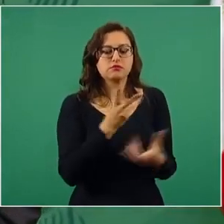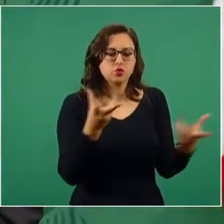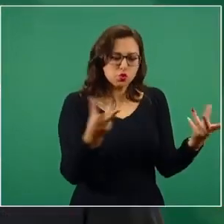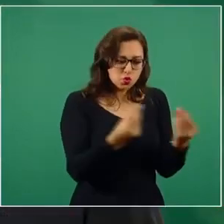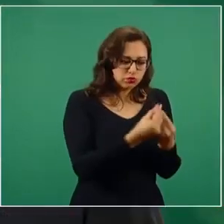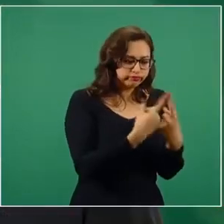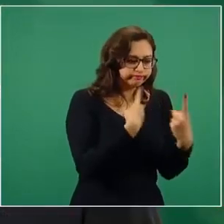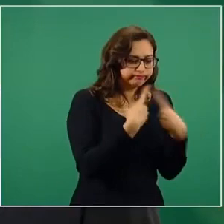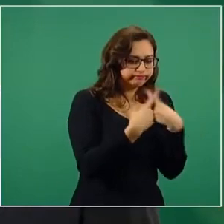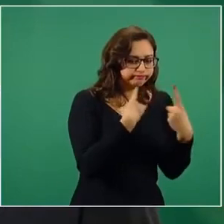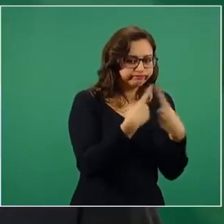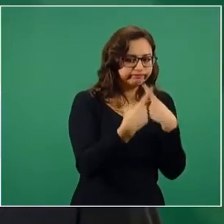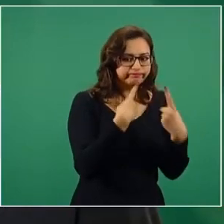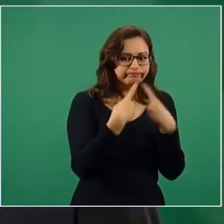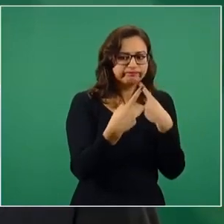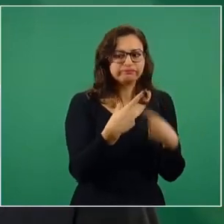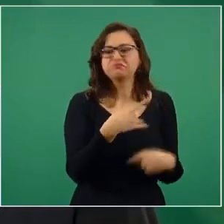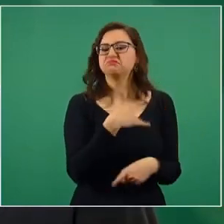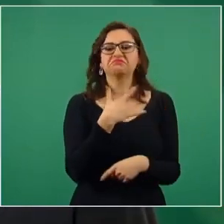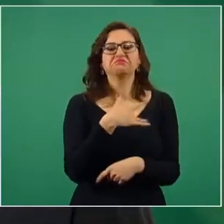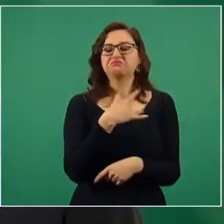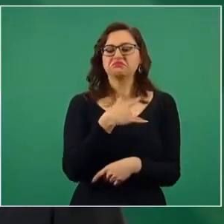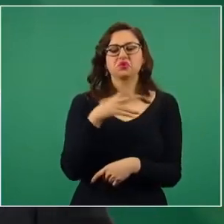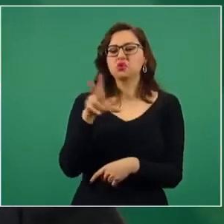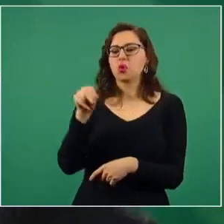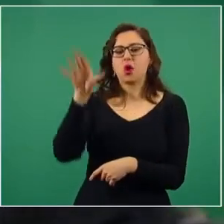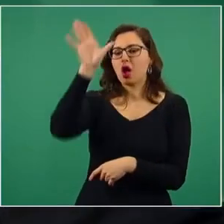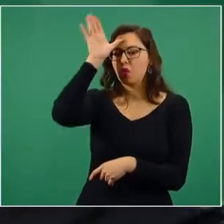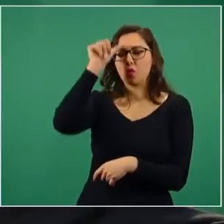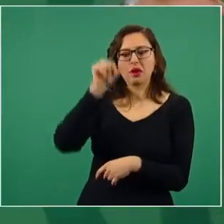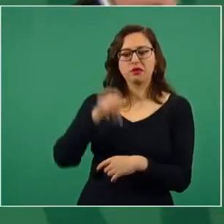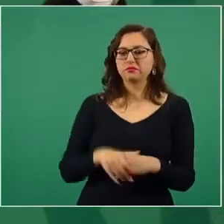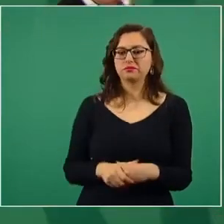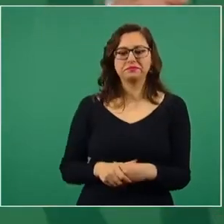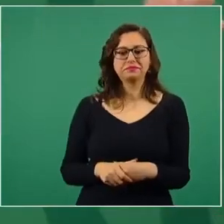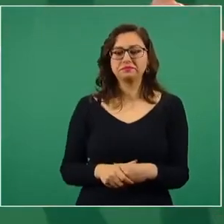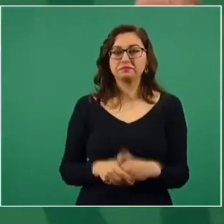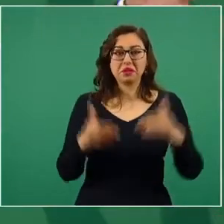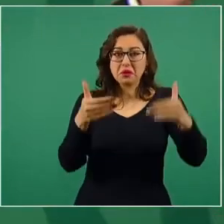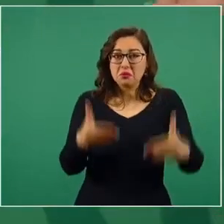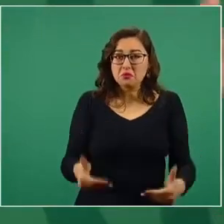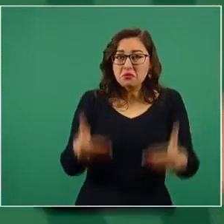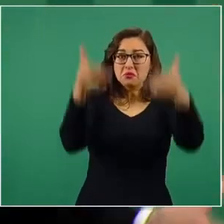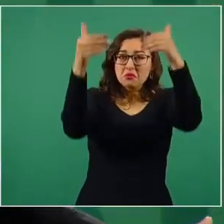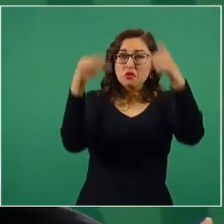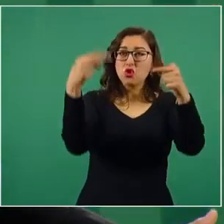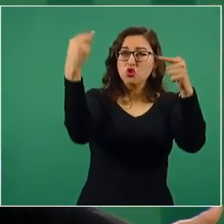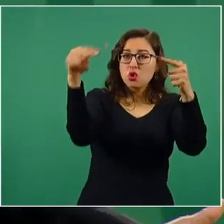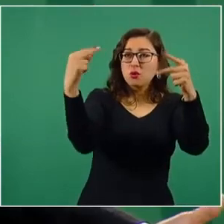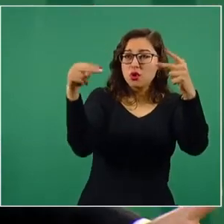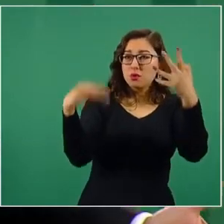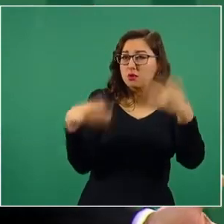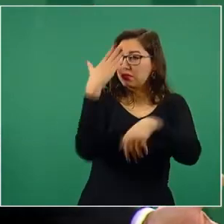y no hubo consenso para que quedara solo el memorial.